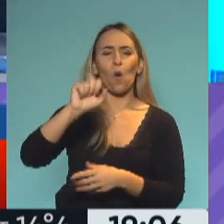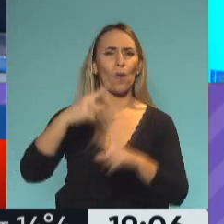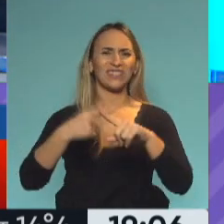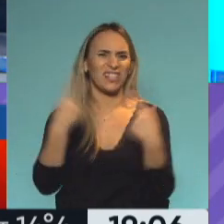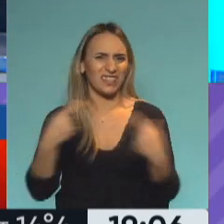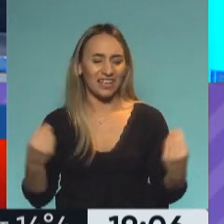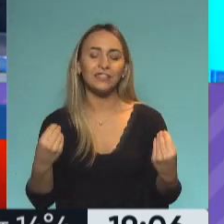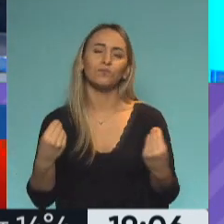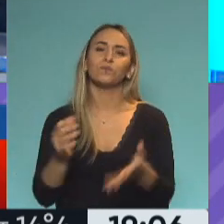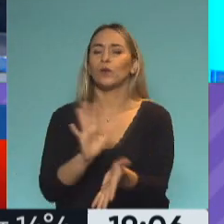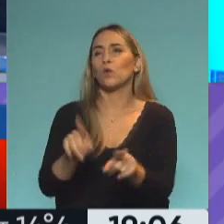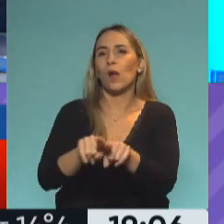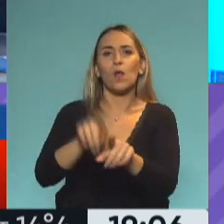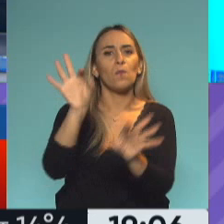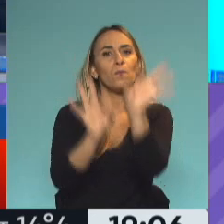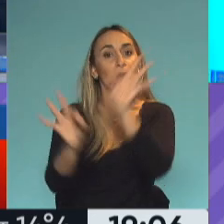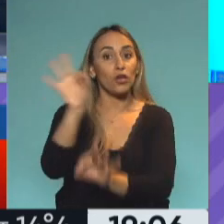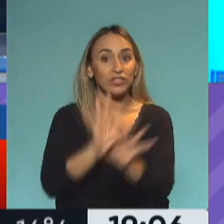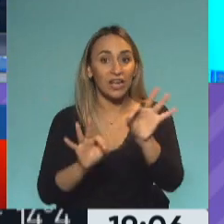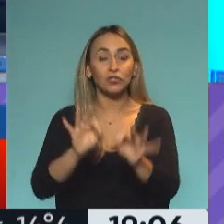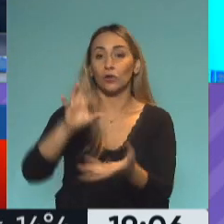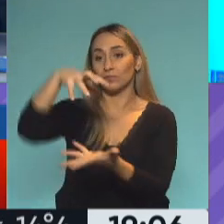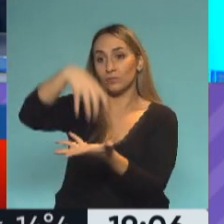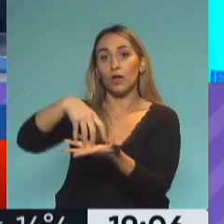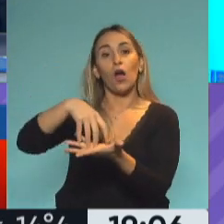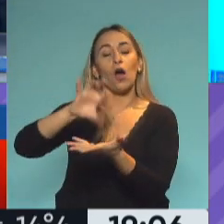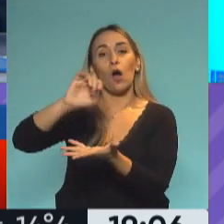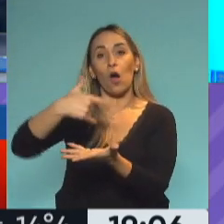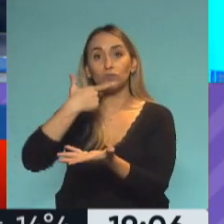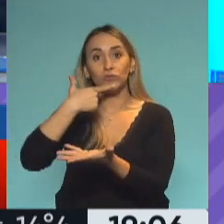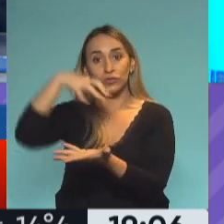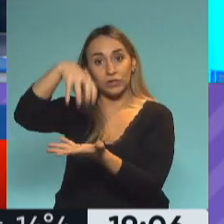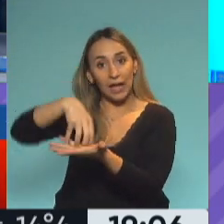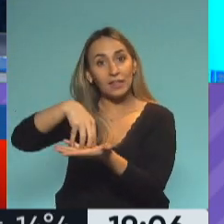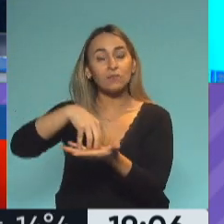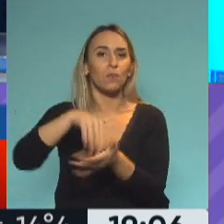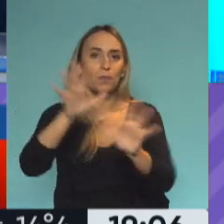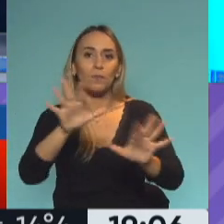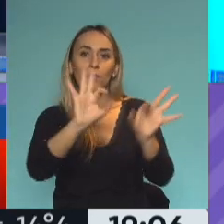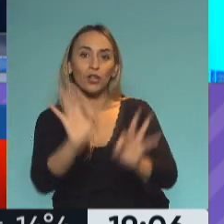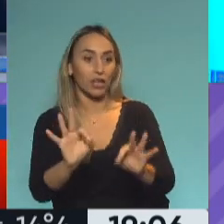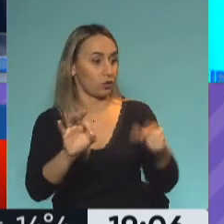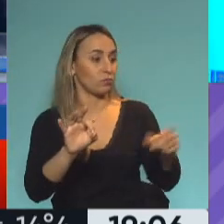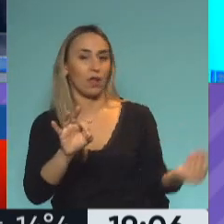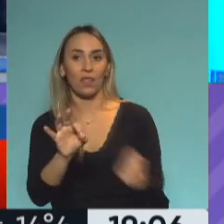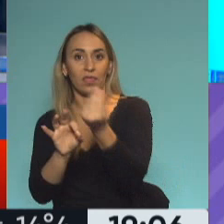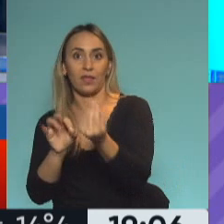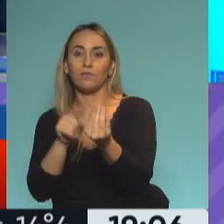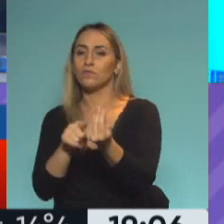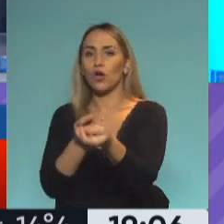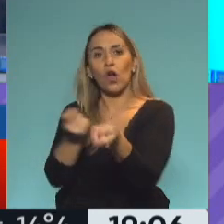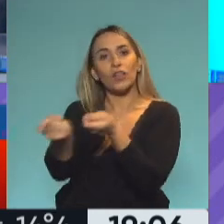un proyecto del marco de la Organización Mundial de la Salud para que se puedan comprar vacunas a nivel masivo y a partir